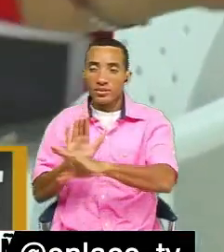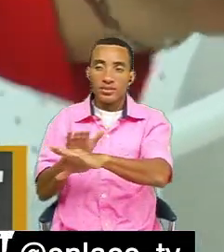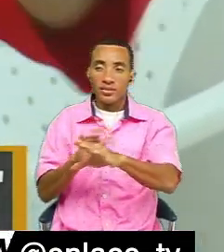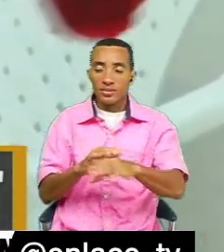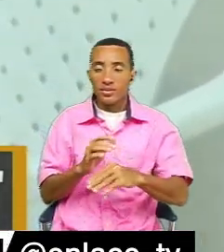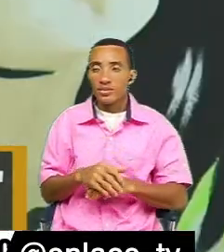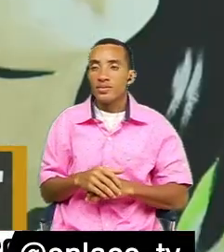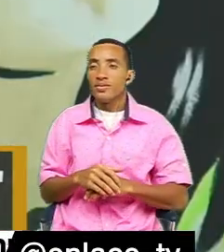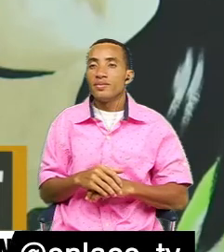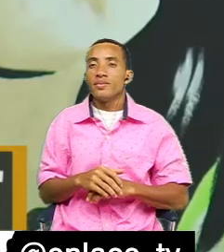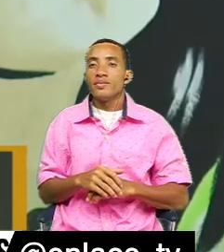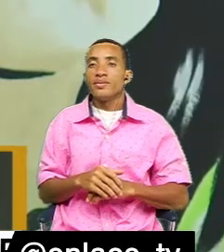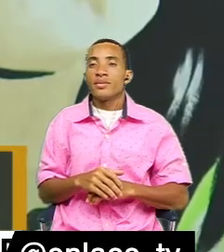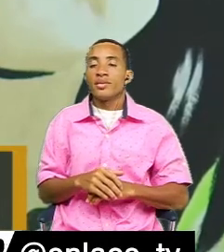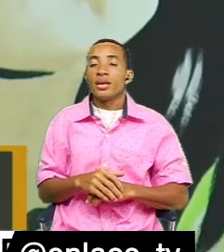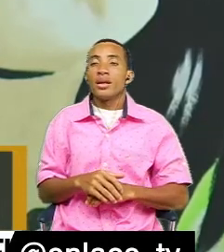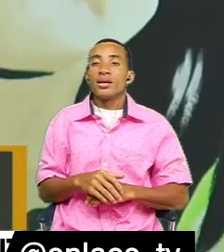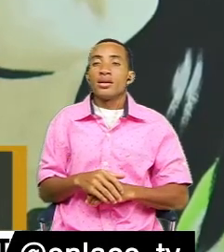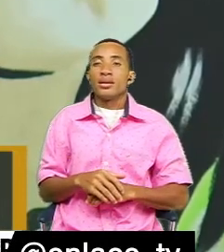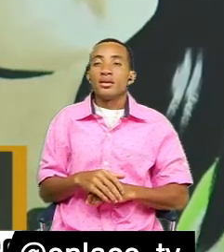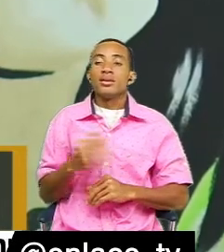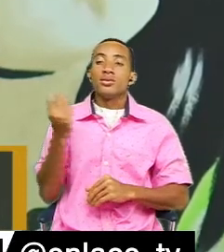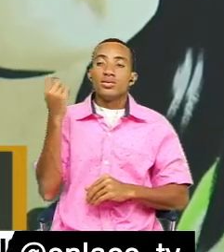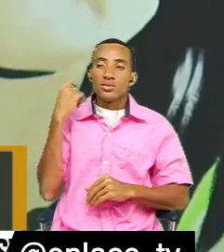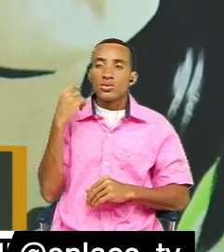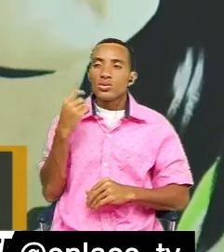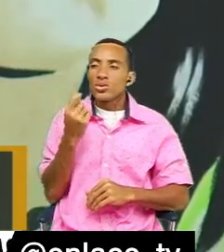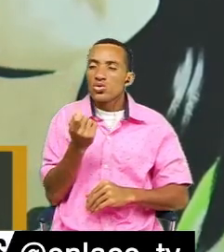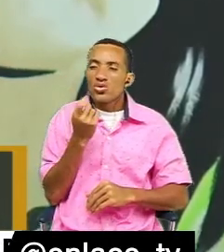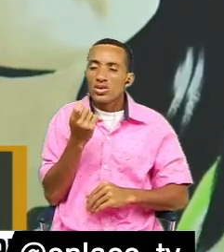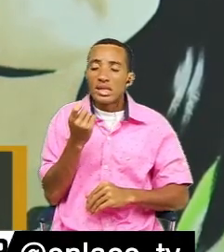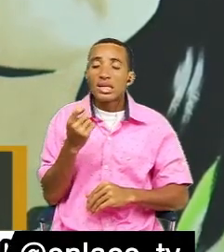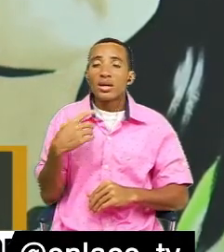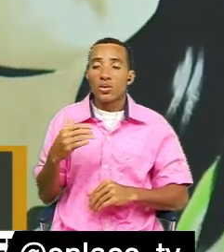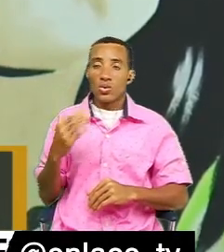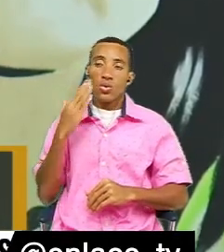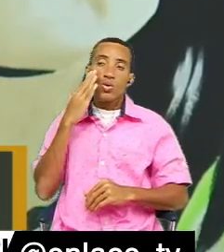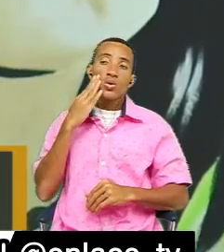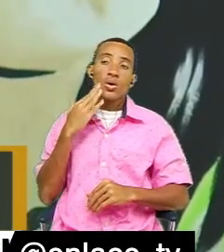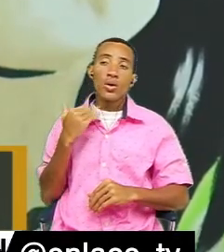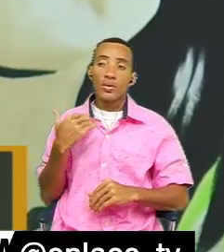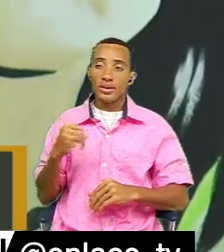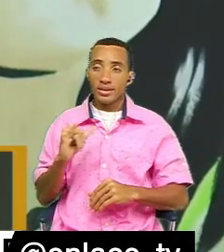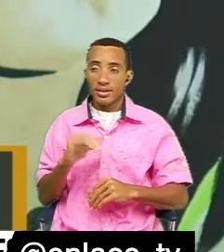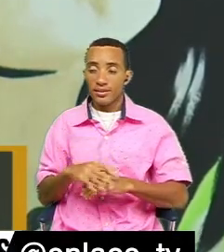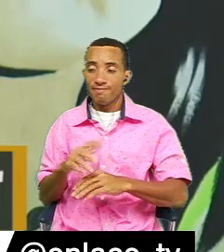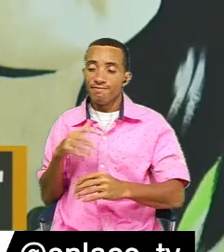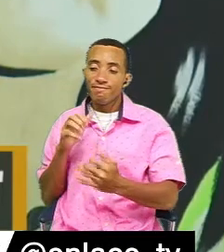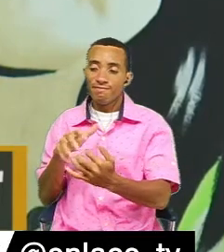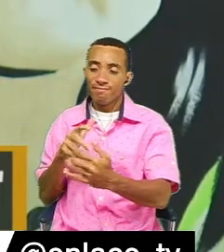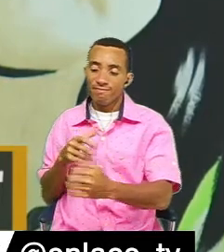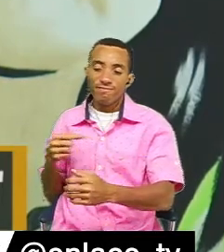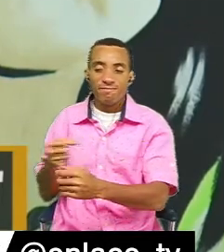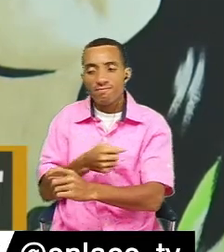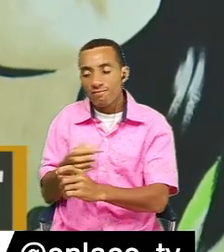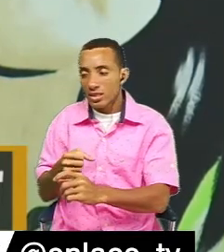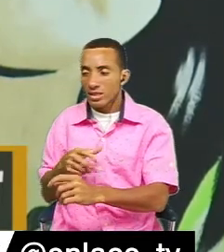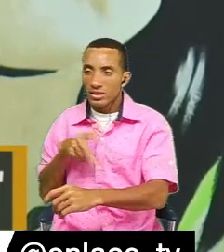de vulnerabilidad. Tuvimos un caso también muy delicado de una joven también viviendo violencia, se están